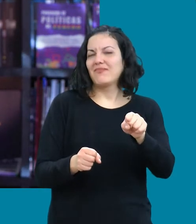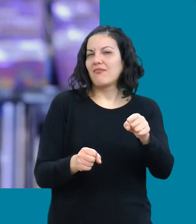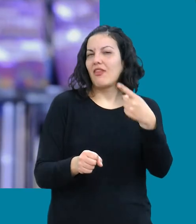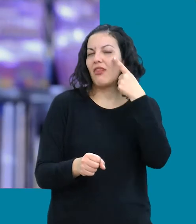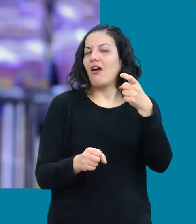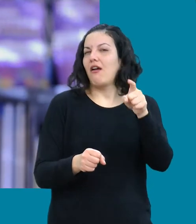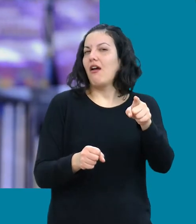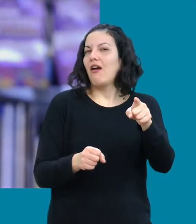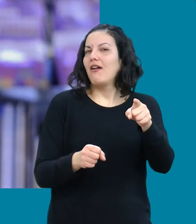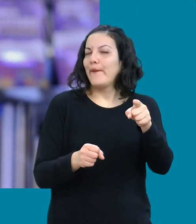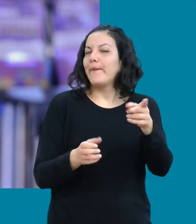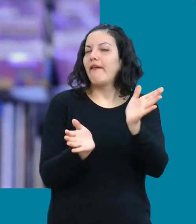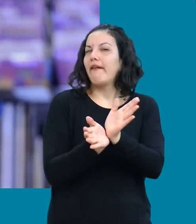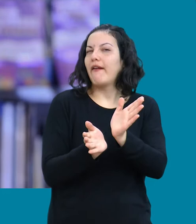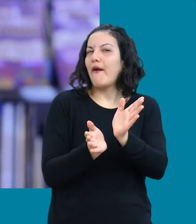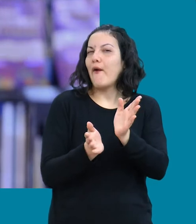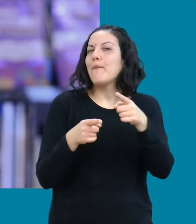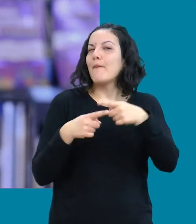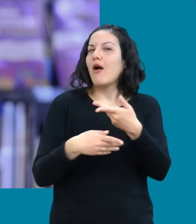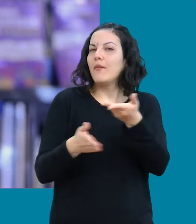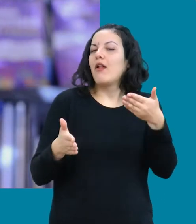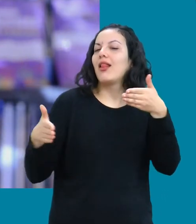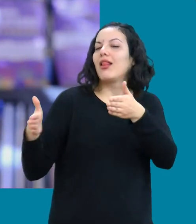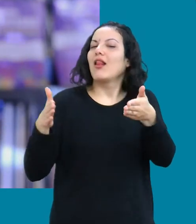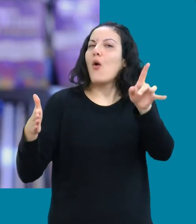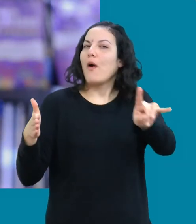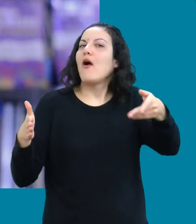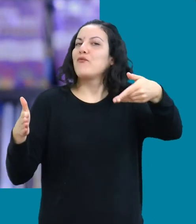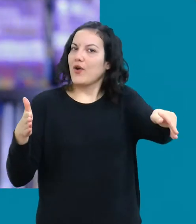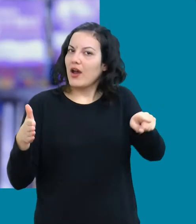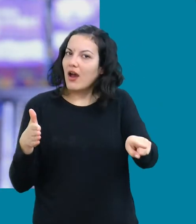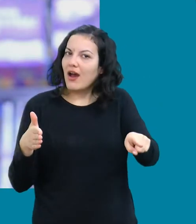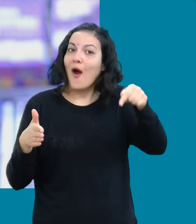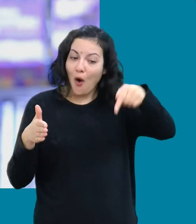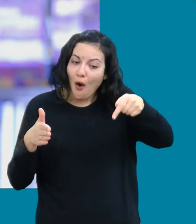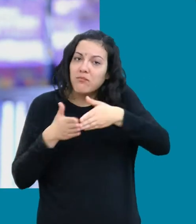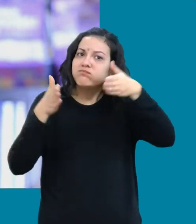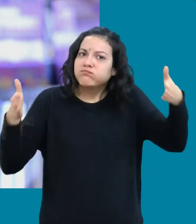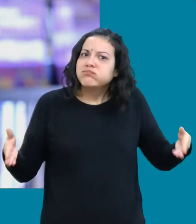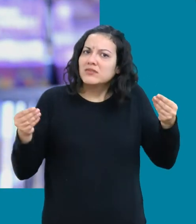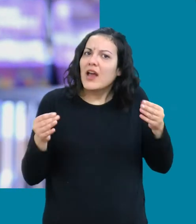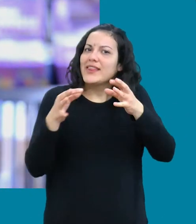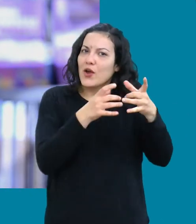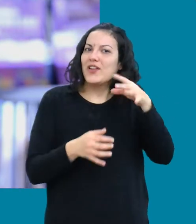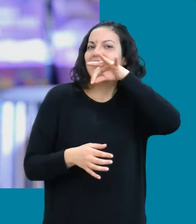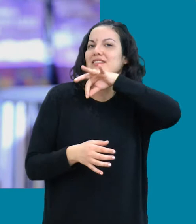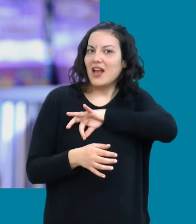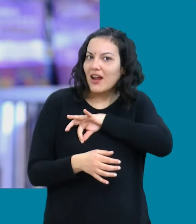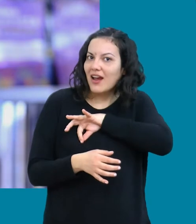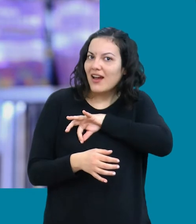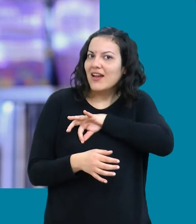evidente cierta dirección de las políticas públicas. Estamos en este momento en una coyuntura de paritarias